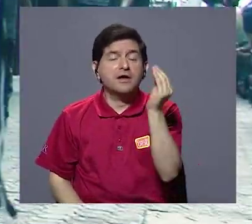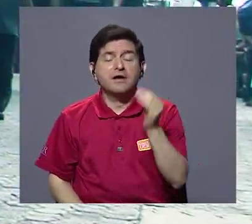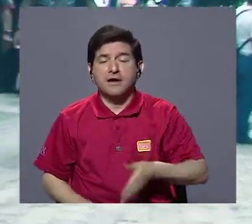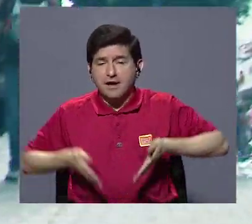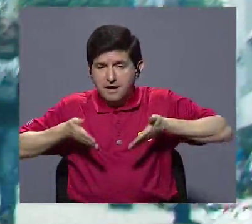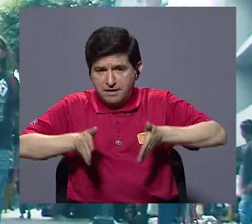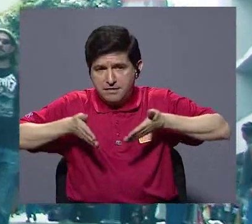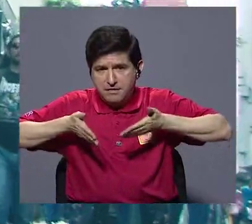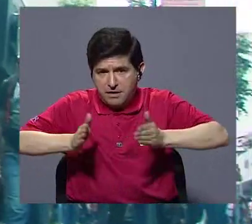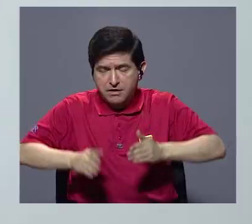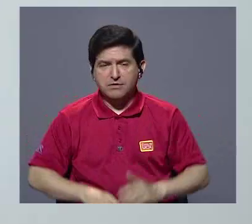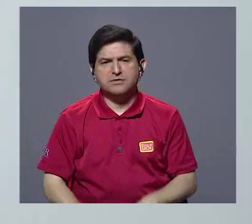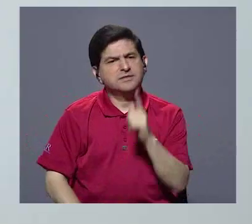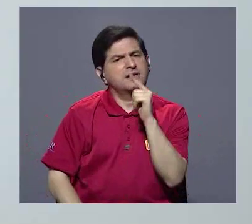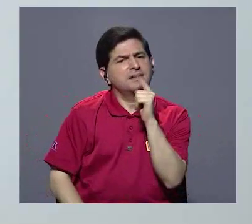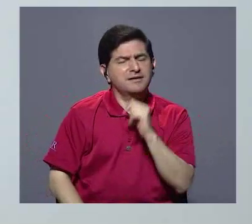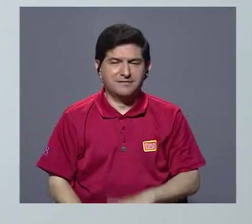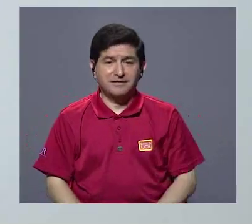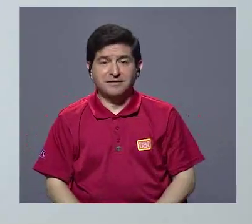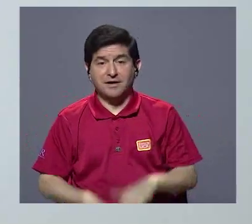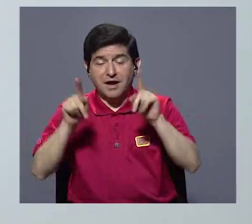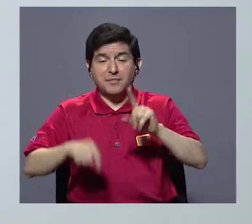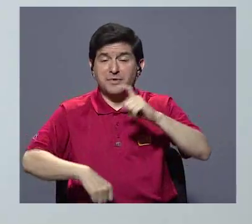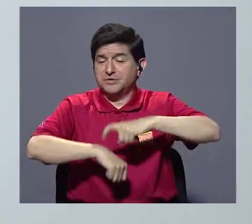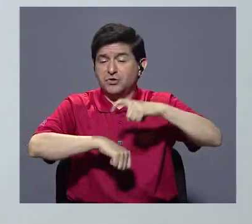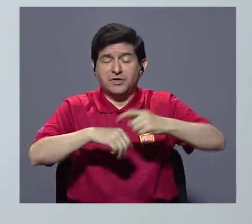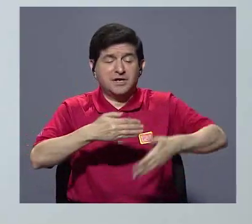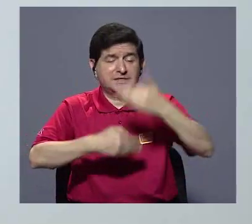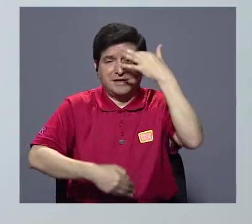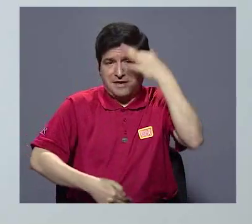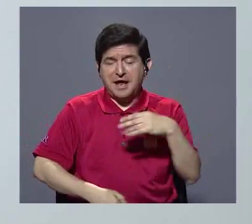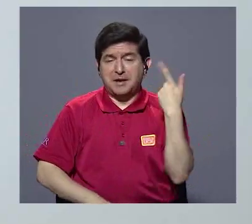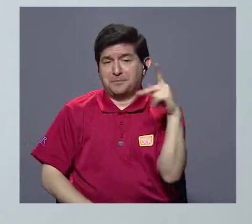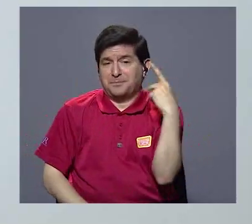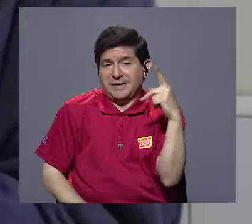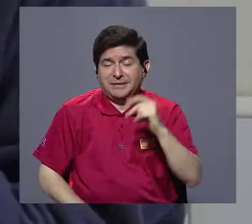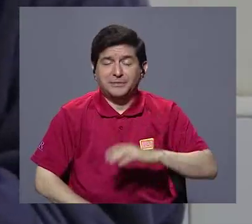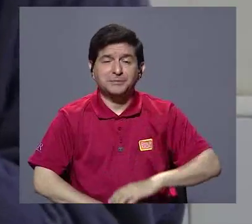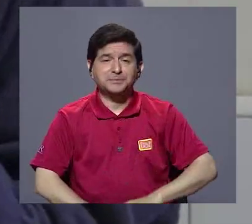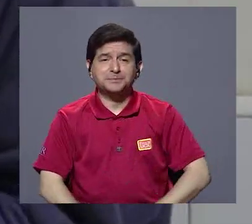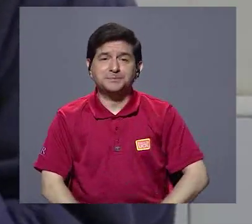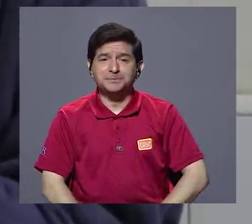hijos y nuestras hijas a quienes en algún momento hemos considerado peligrosos.